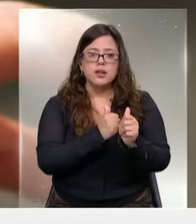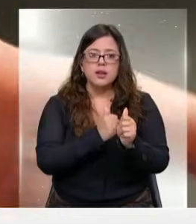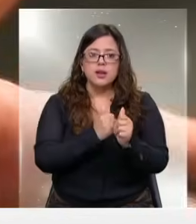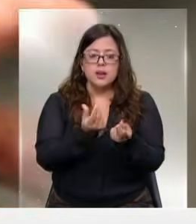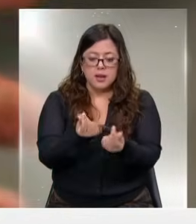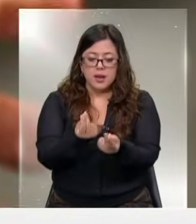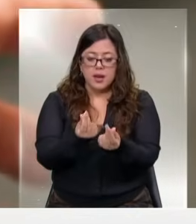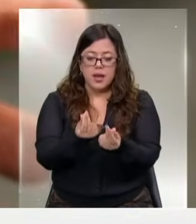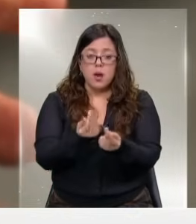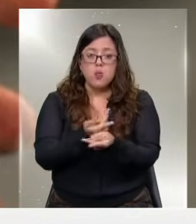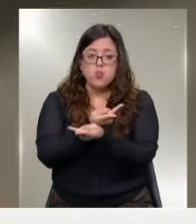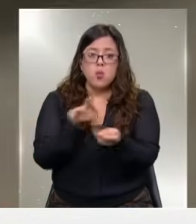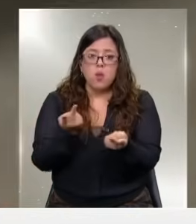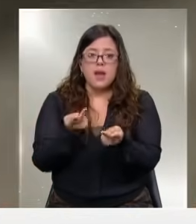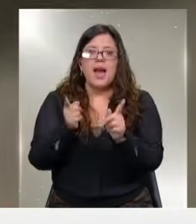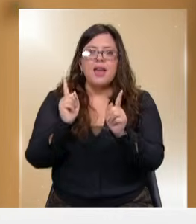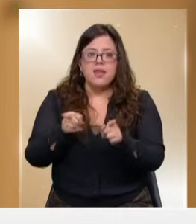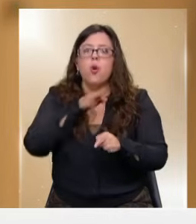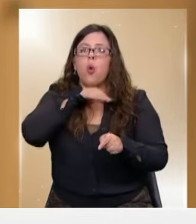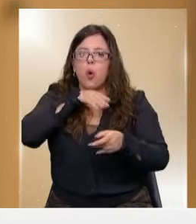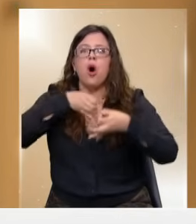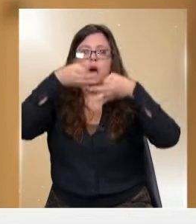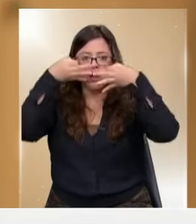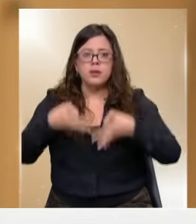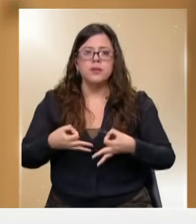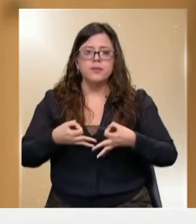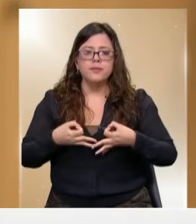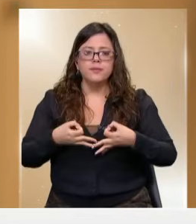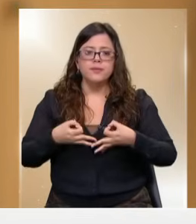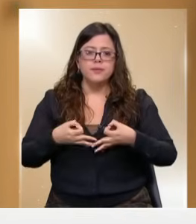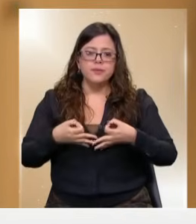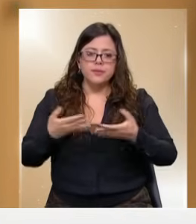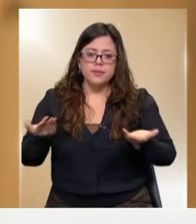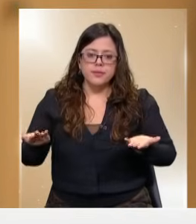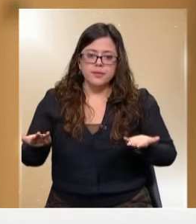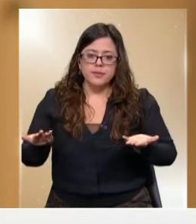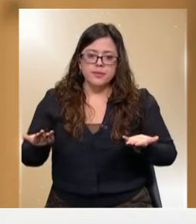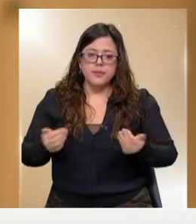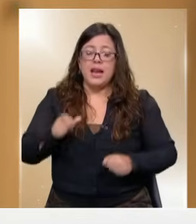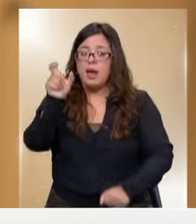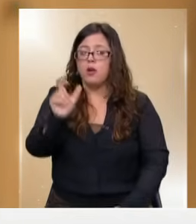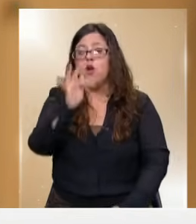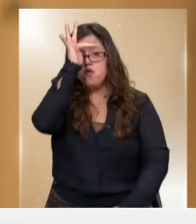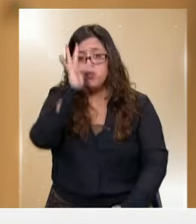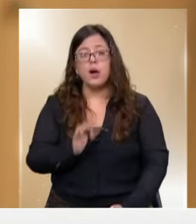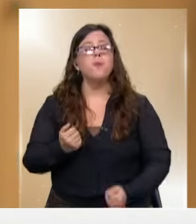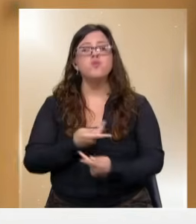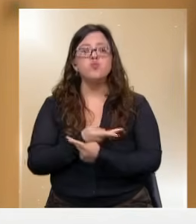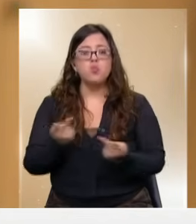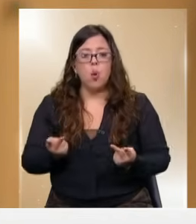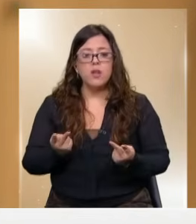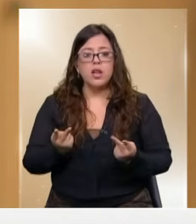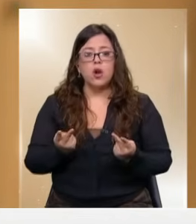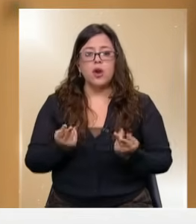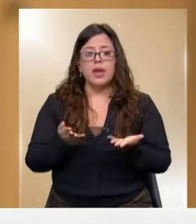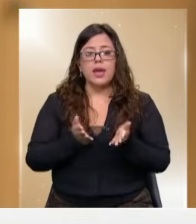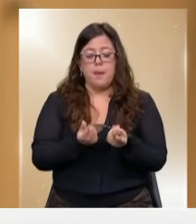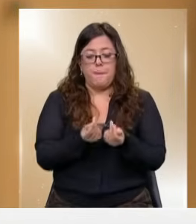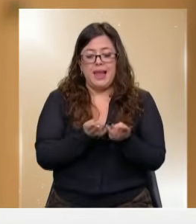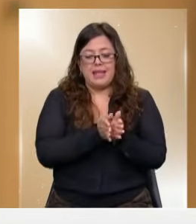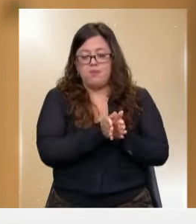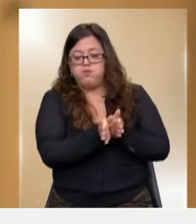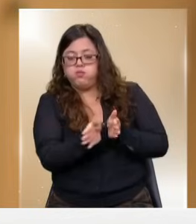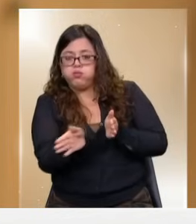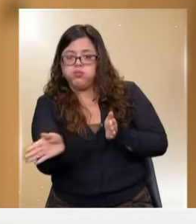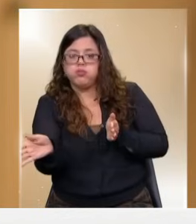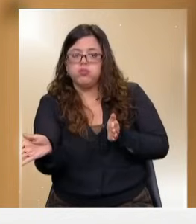recursos públicos sean utilizados correctamente. Por lo tanto, aquel funcionario público que distrae bienes o